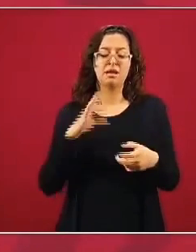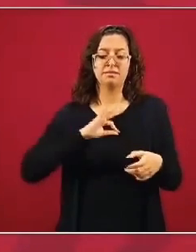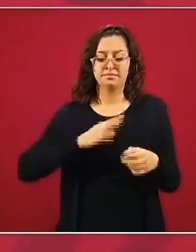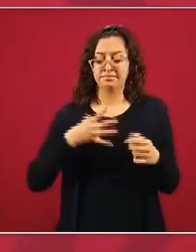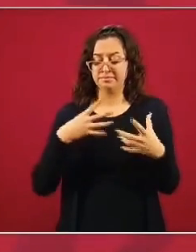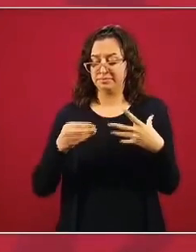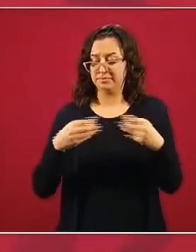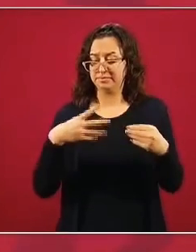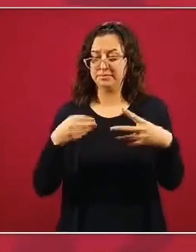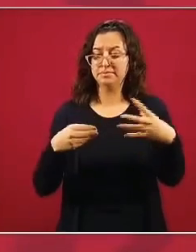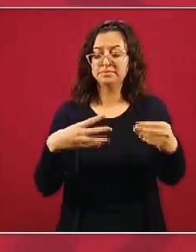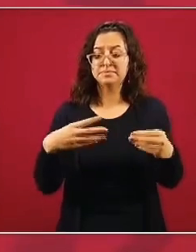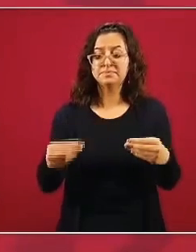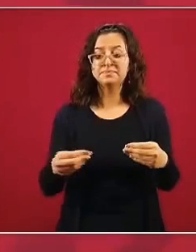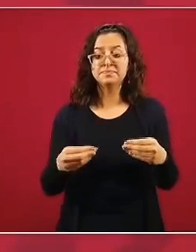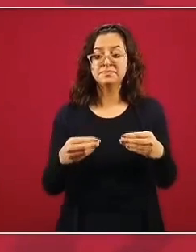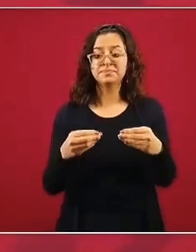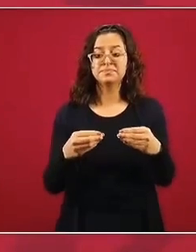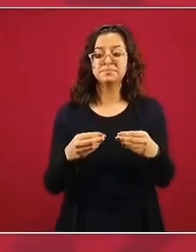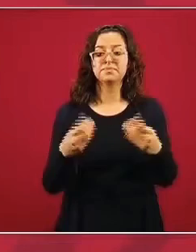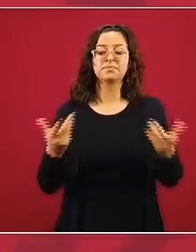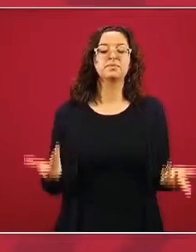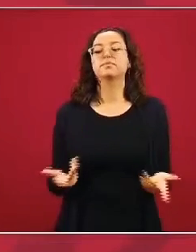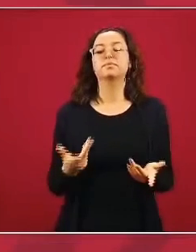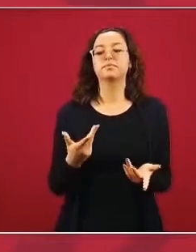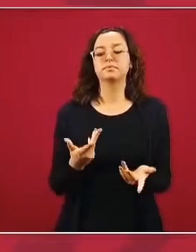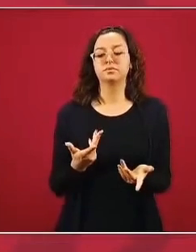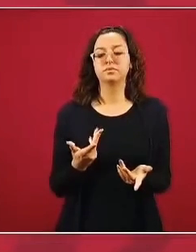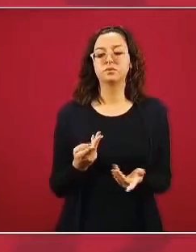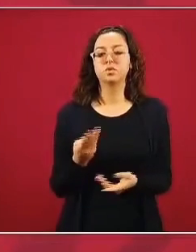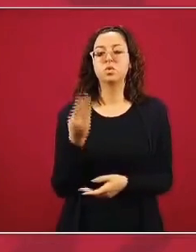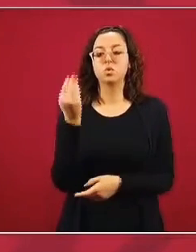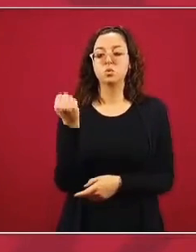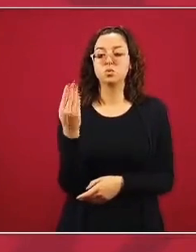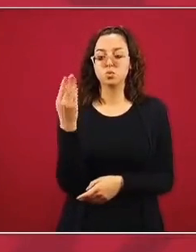y solo en 9